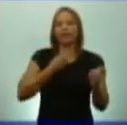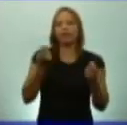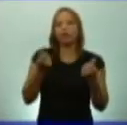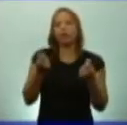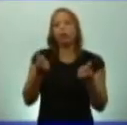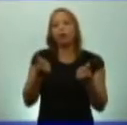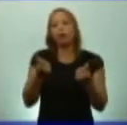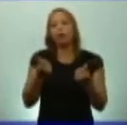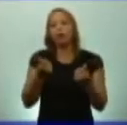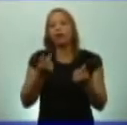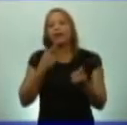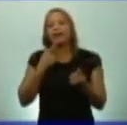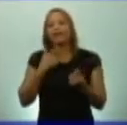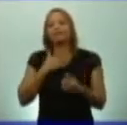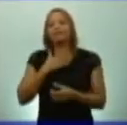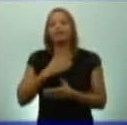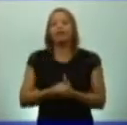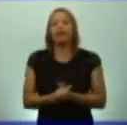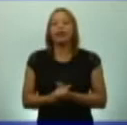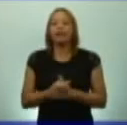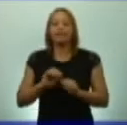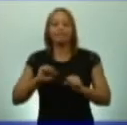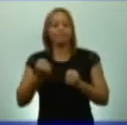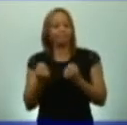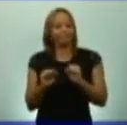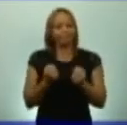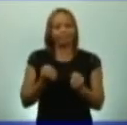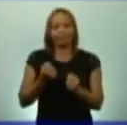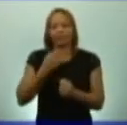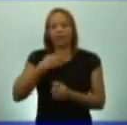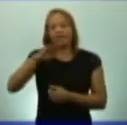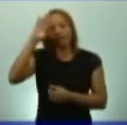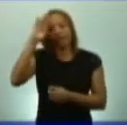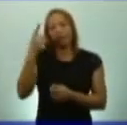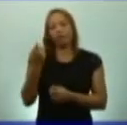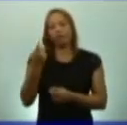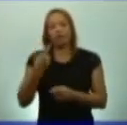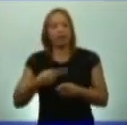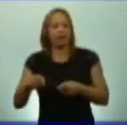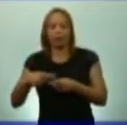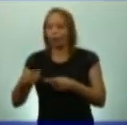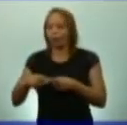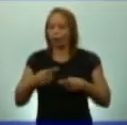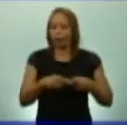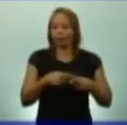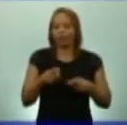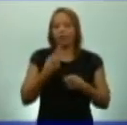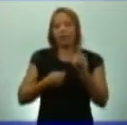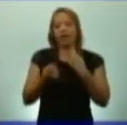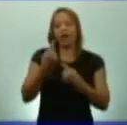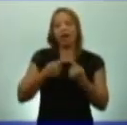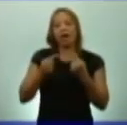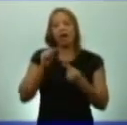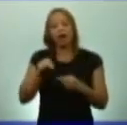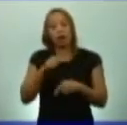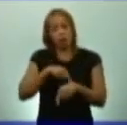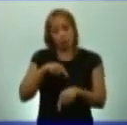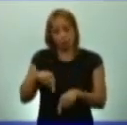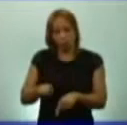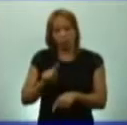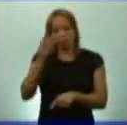trata de asfixiar al país por falta de recursos. Aún hoy,